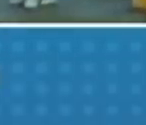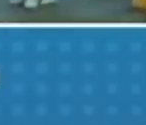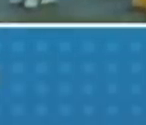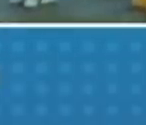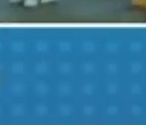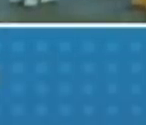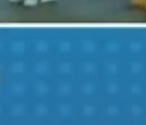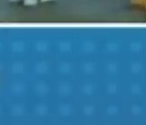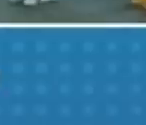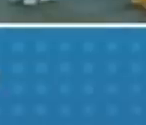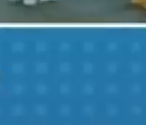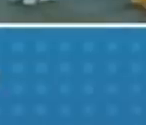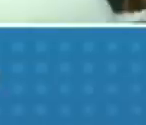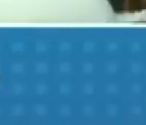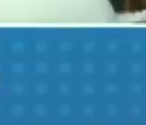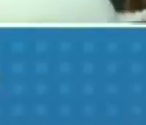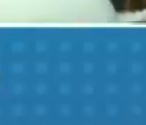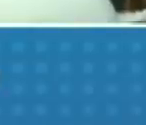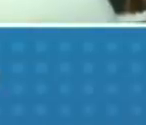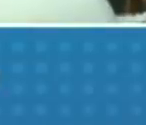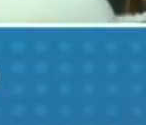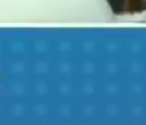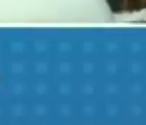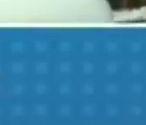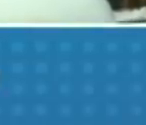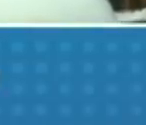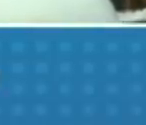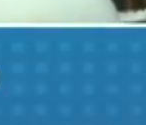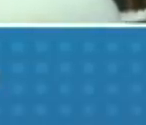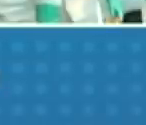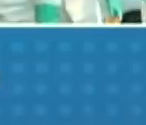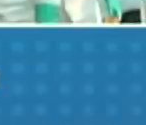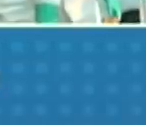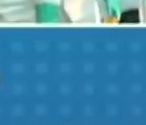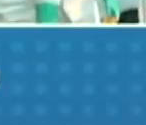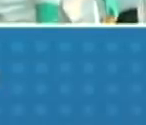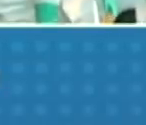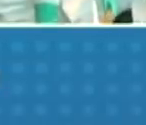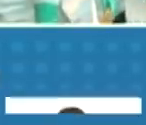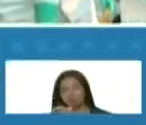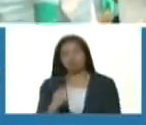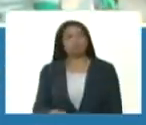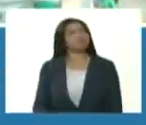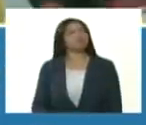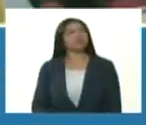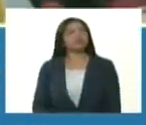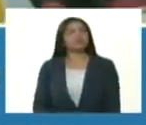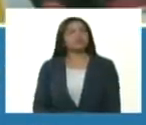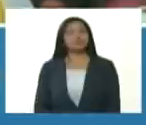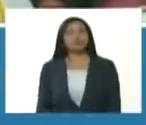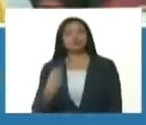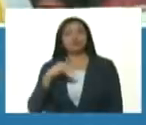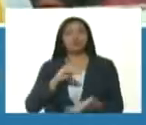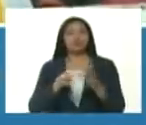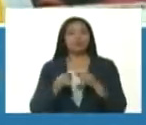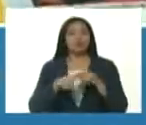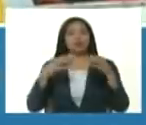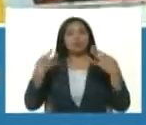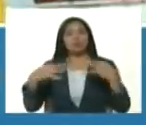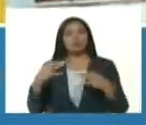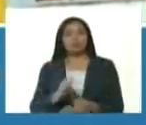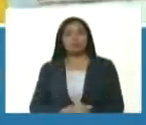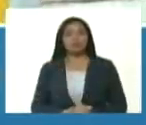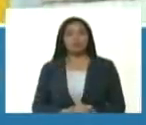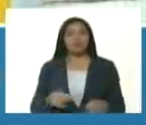para desinfectar bien las calles, porque nosotros cuando volvamos a la normalidad, va a ser